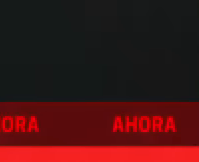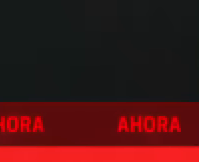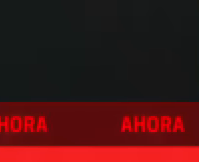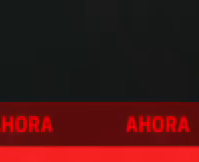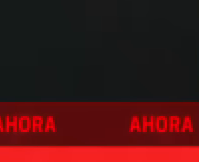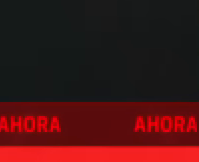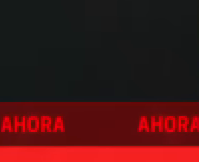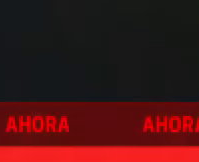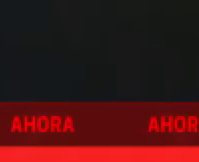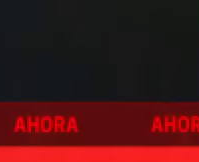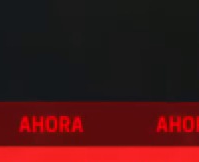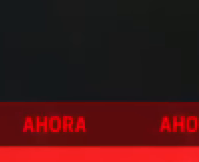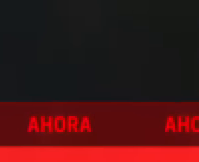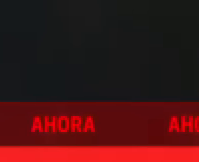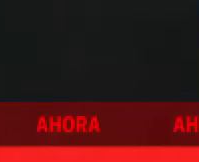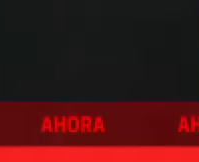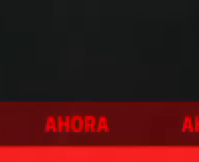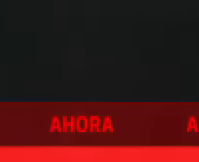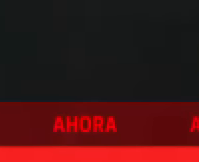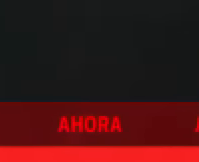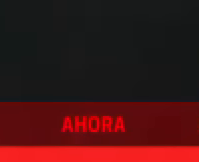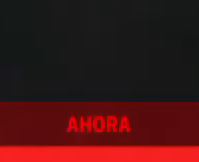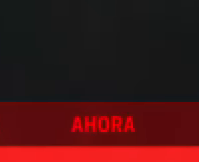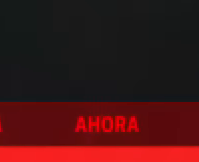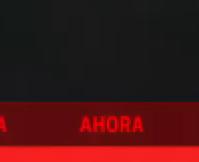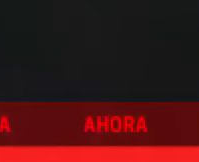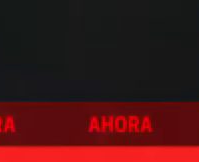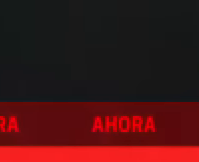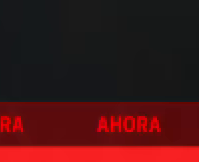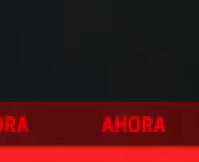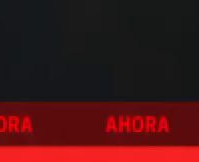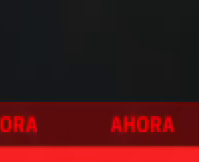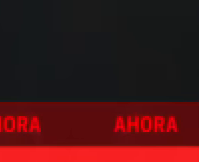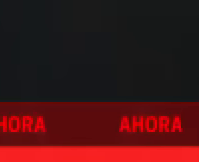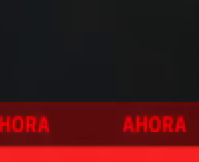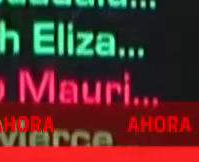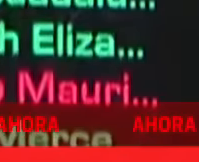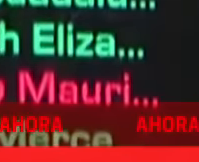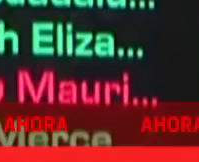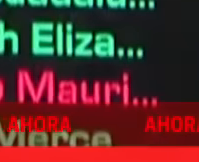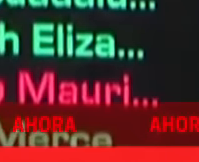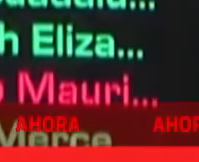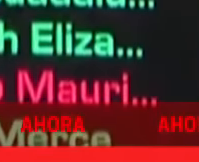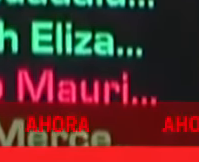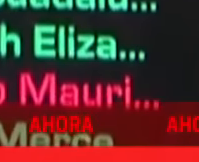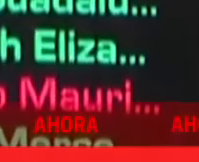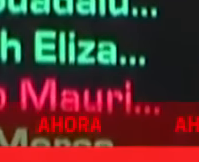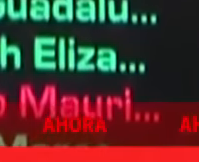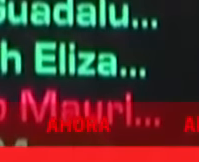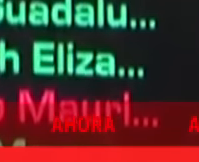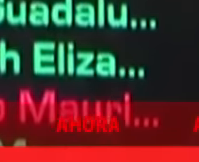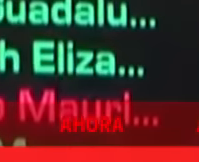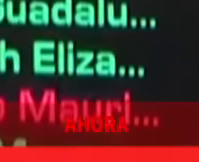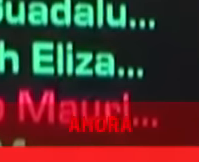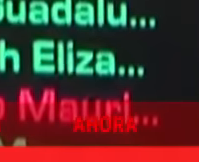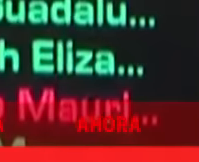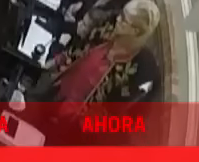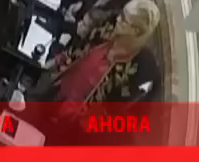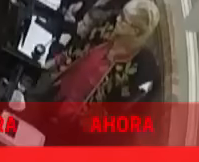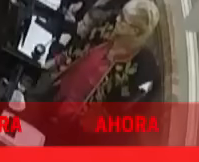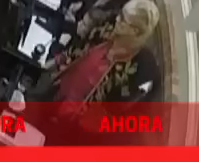37/24 se comunicará a la Honorable Cámara de Diputados de la Nación conforme al artículo 81 de la Constitución Nacional. Se solicita